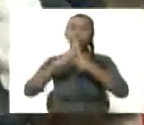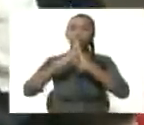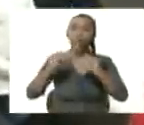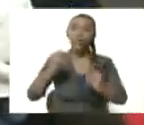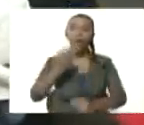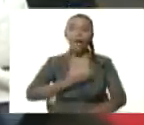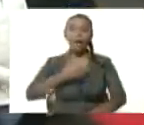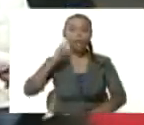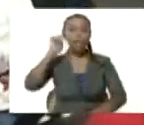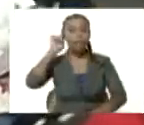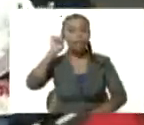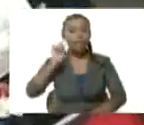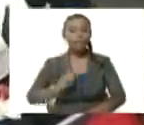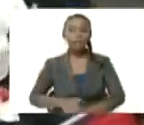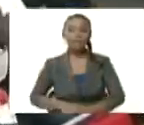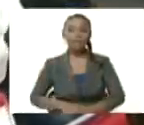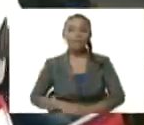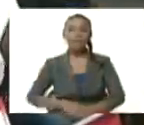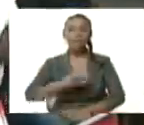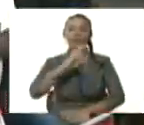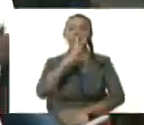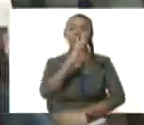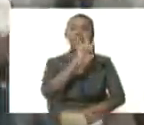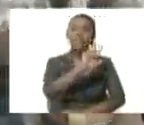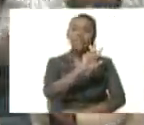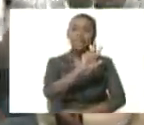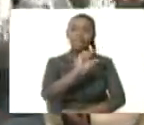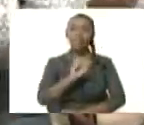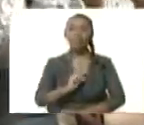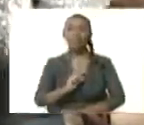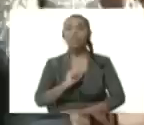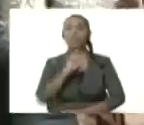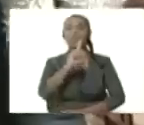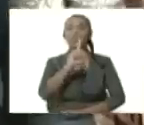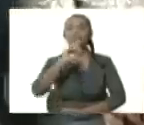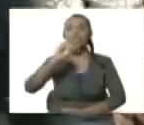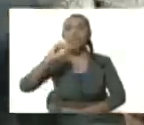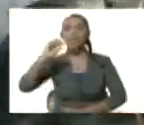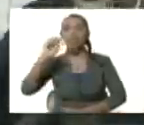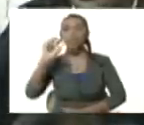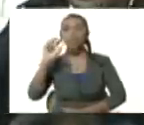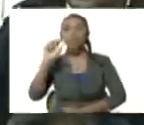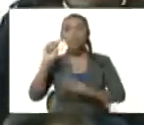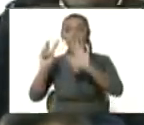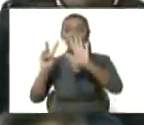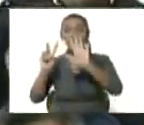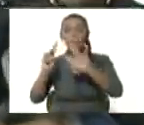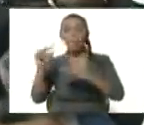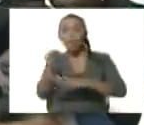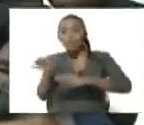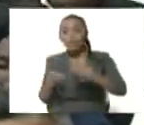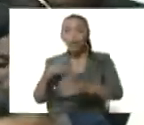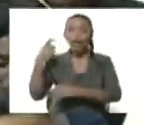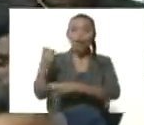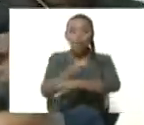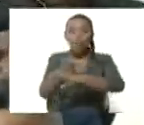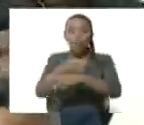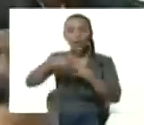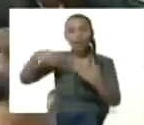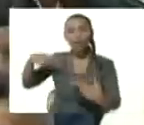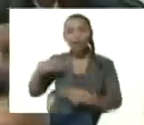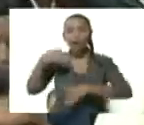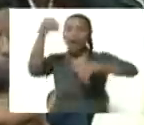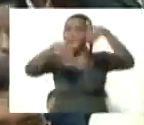alcaldesas de los 307 municipios que gobierna la revolución por el